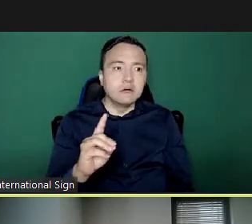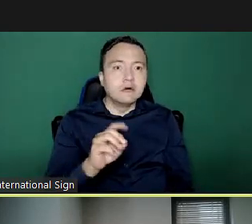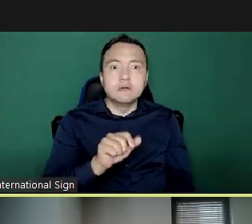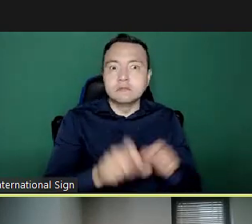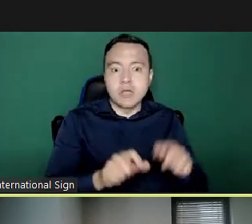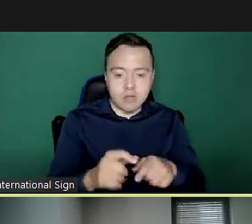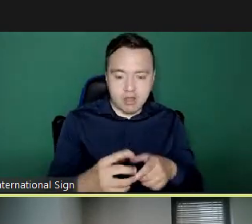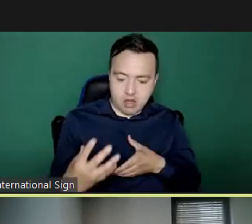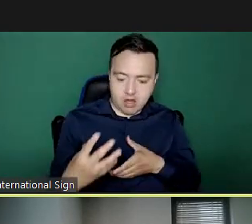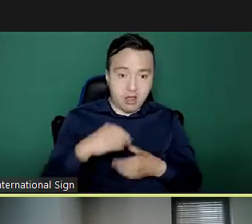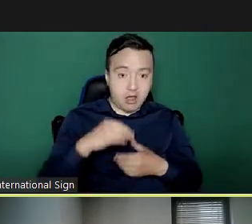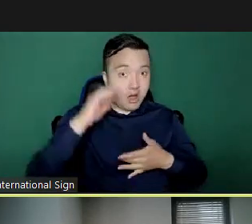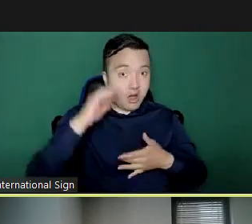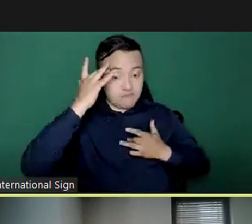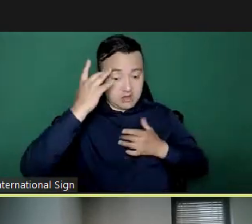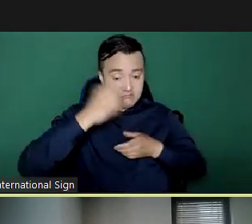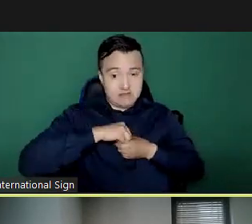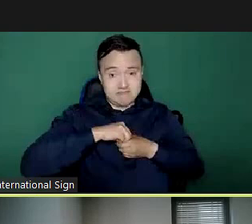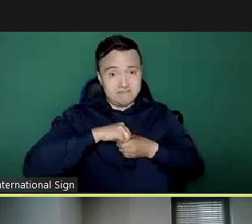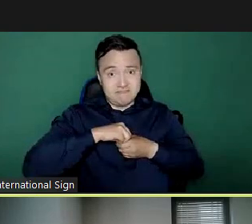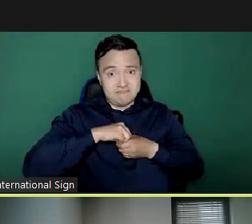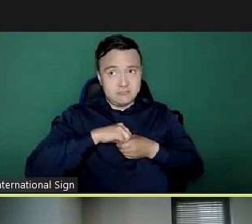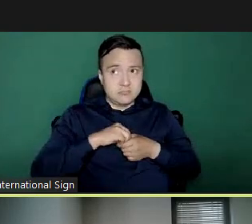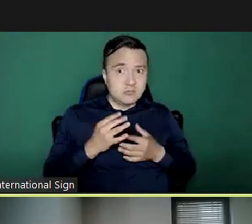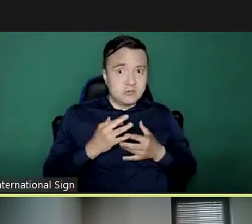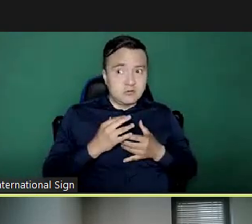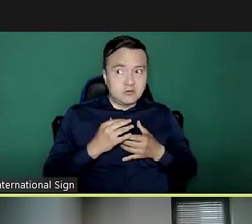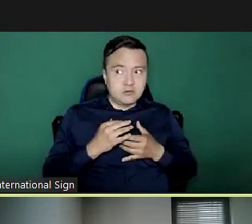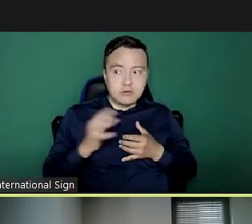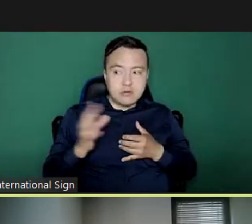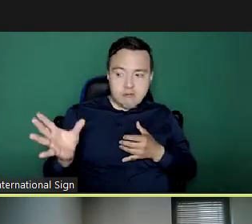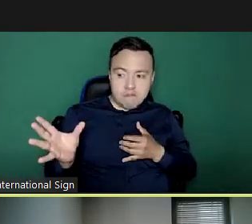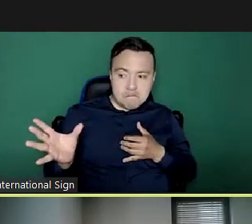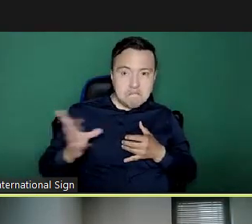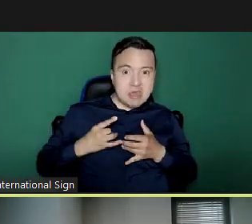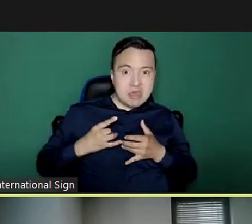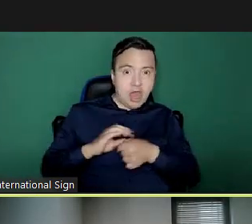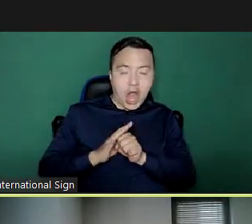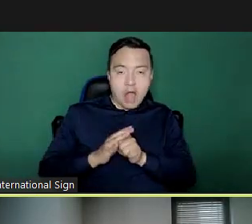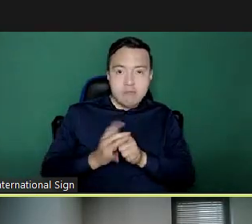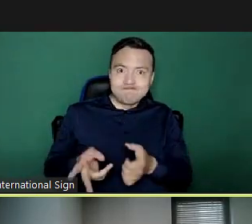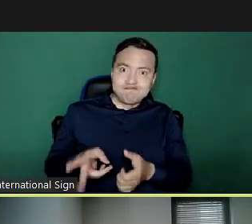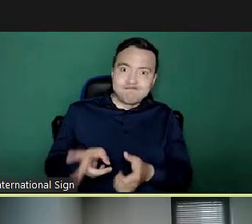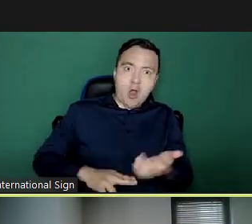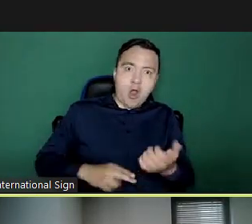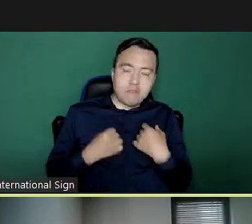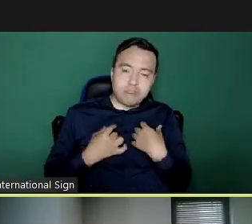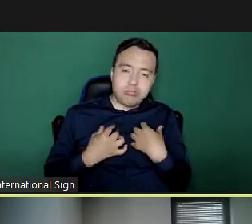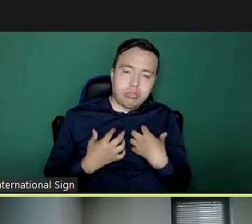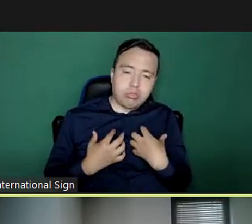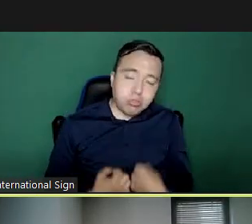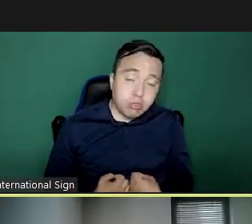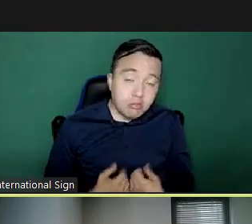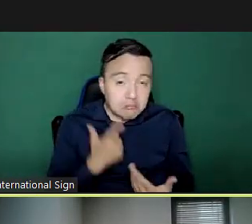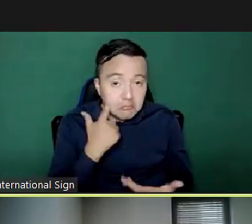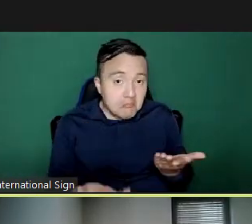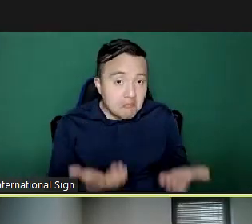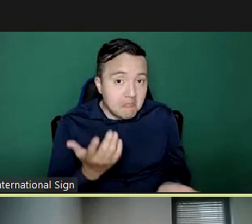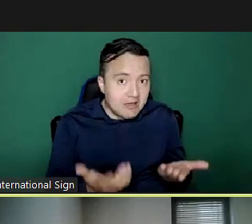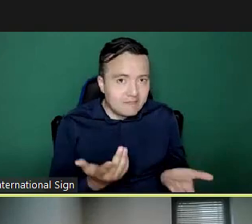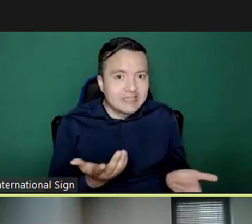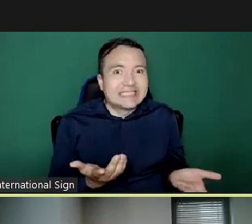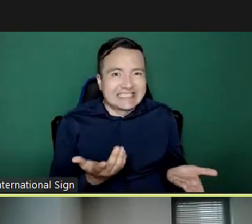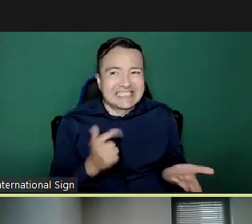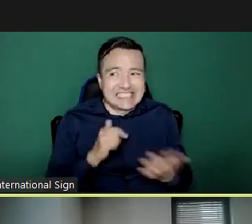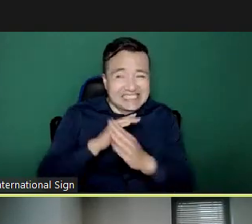frenar la transmisión. Y todo esto, estas medidas agravaron las condiciones de salud mental. Además,